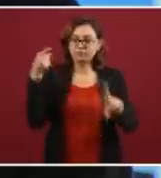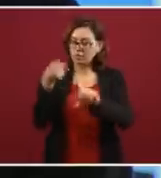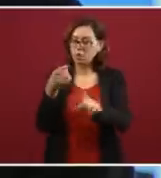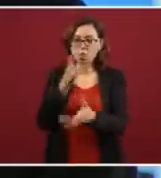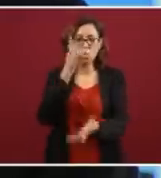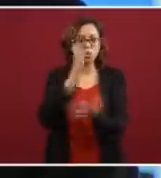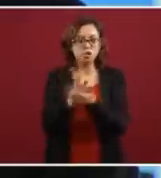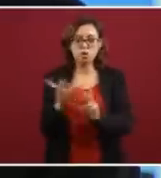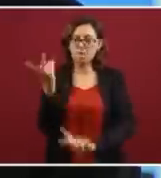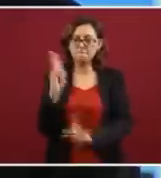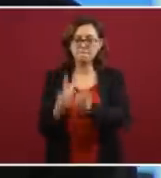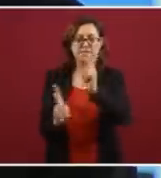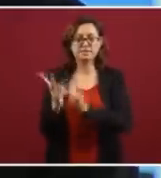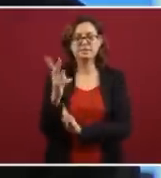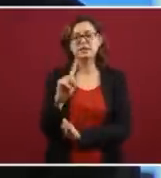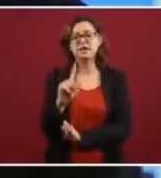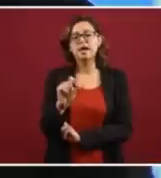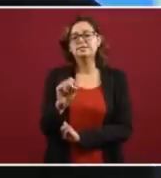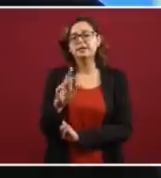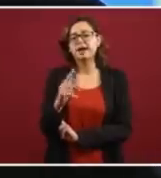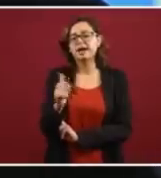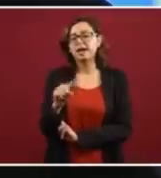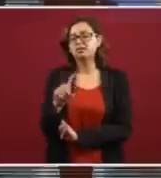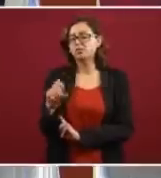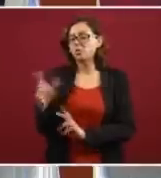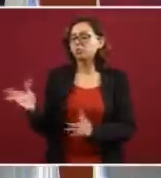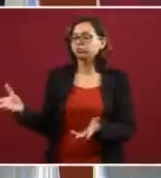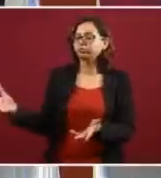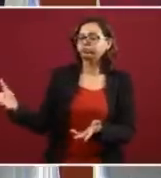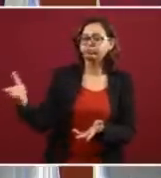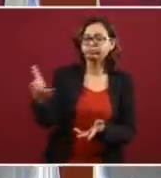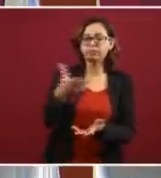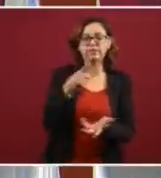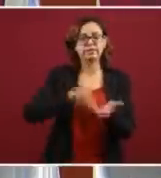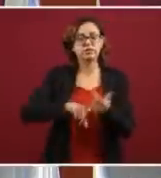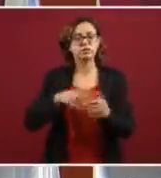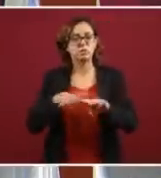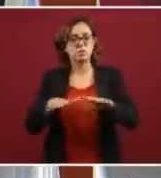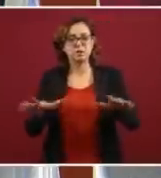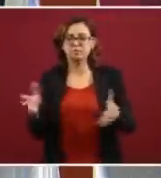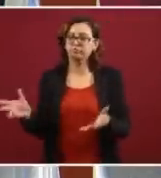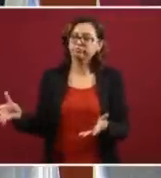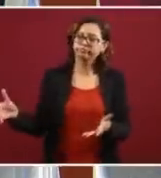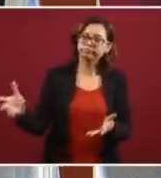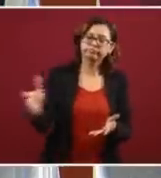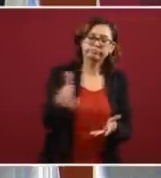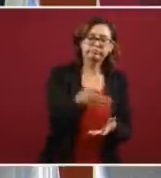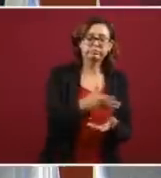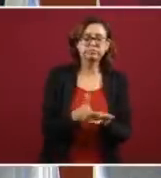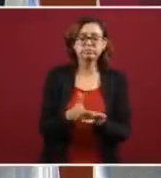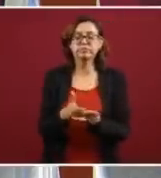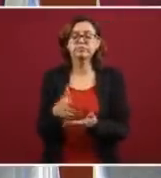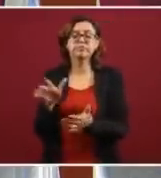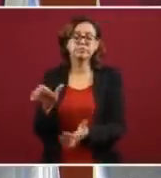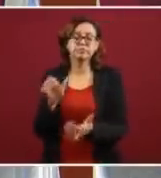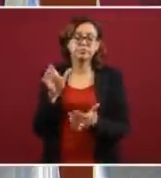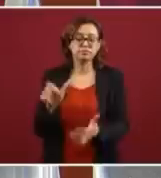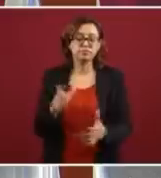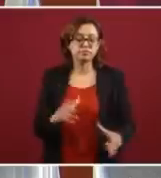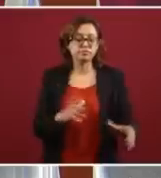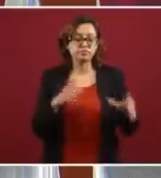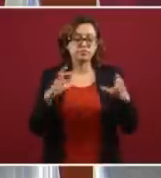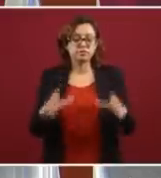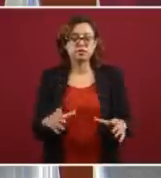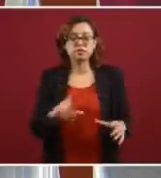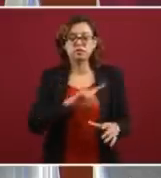para recolectar sargazo en el mar. De esta misma recolección, lo que podemos ver en la